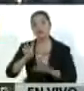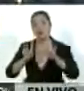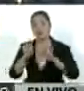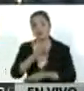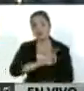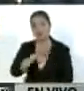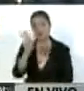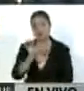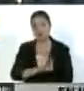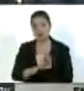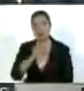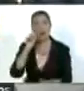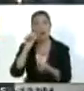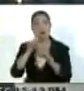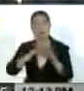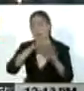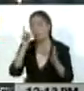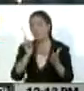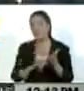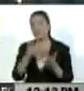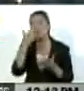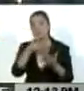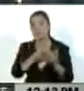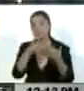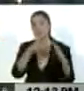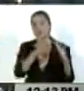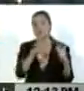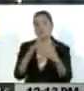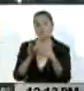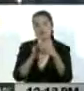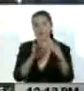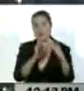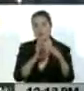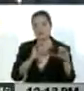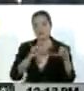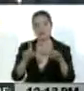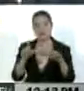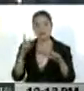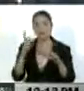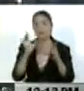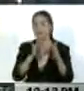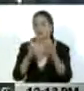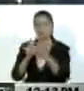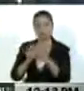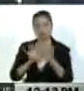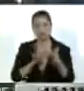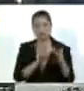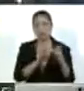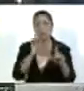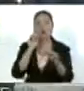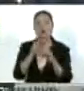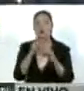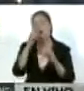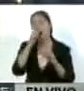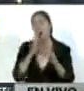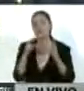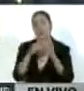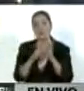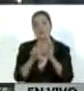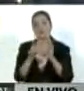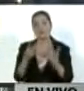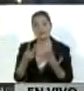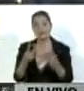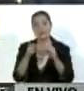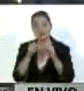43.46% de la meta global de las 3 millones de viviendas. Hemos ya articulado la meta del año 2017